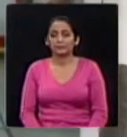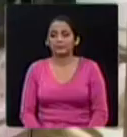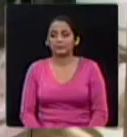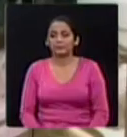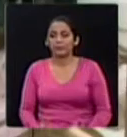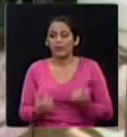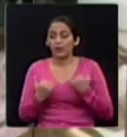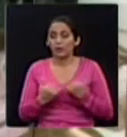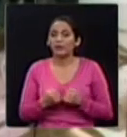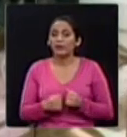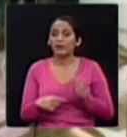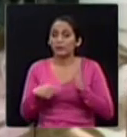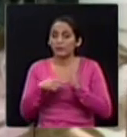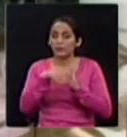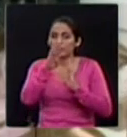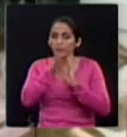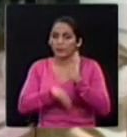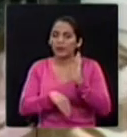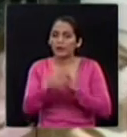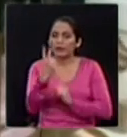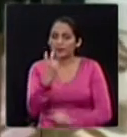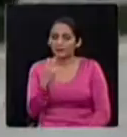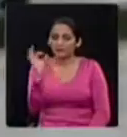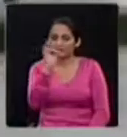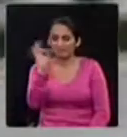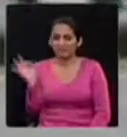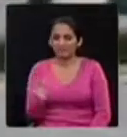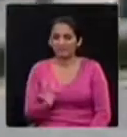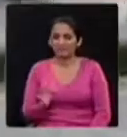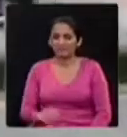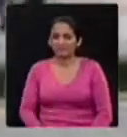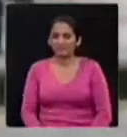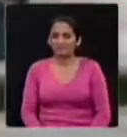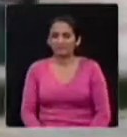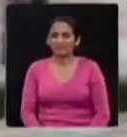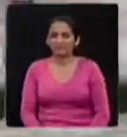reducción del IVA del 14 al 12%. Hernán Samaniego, Telerama Noticias.